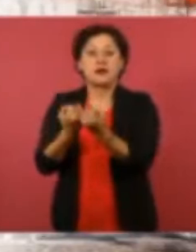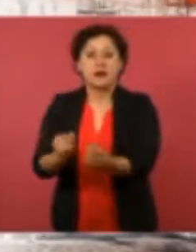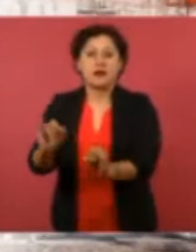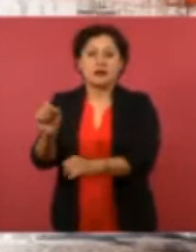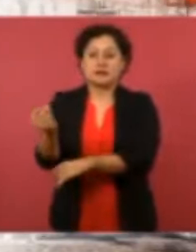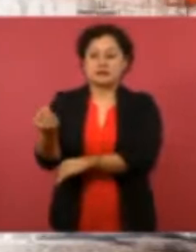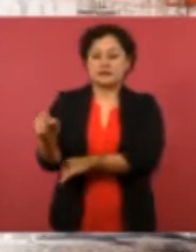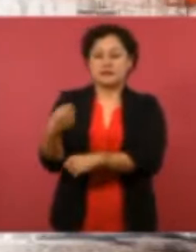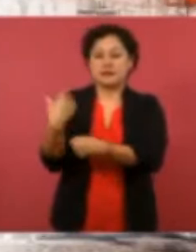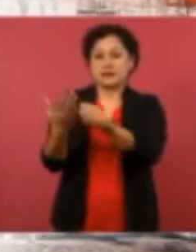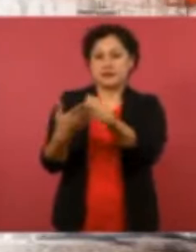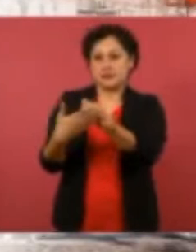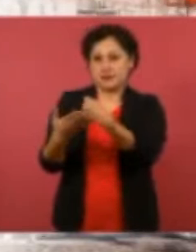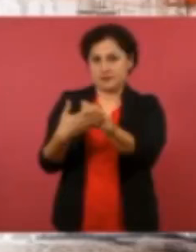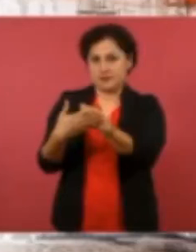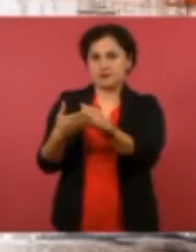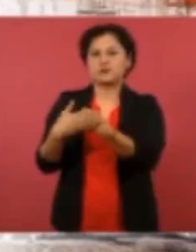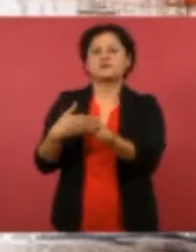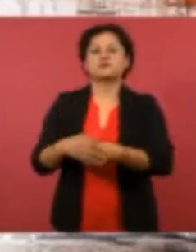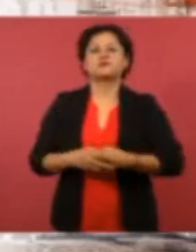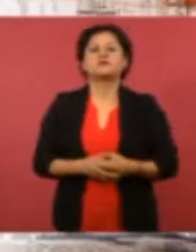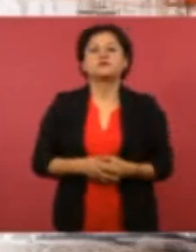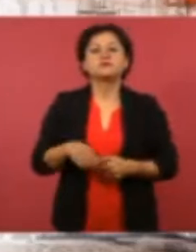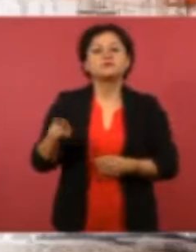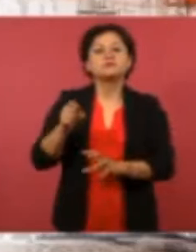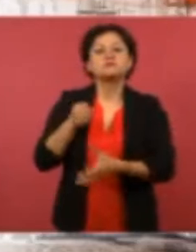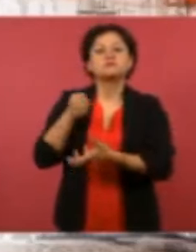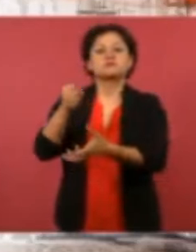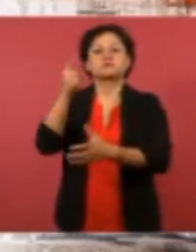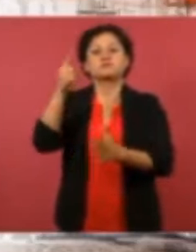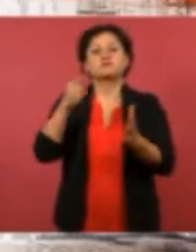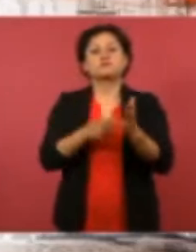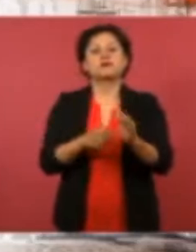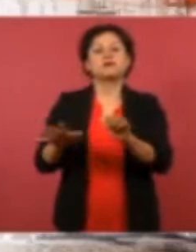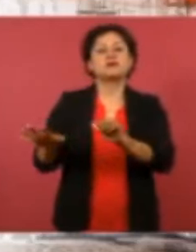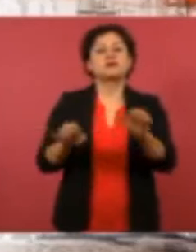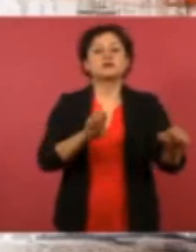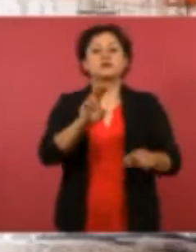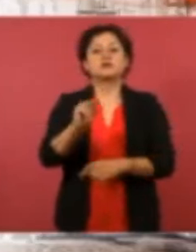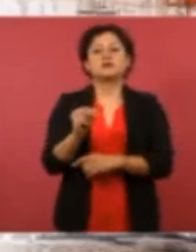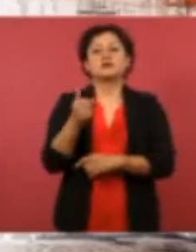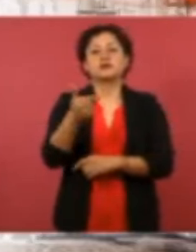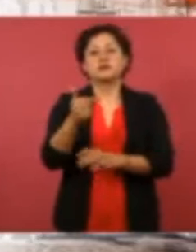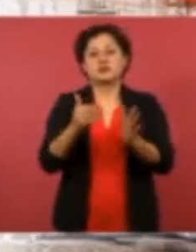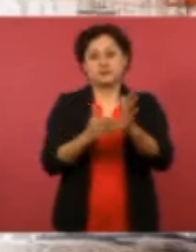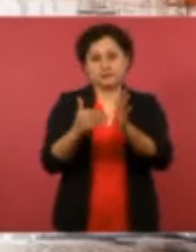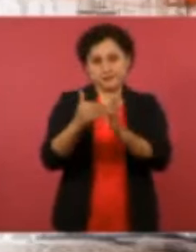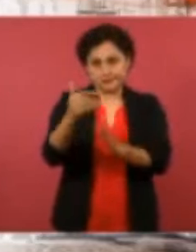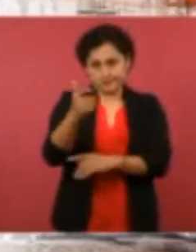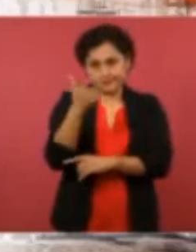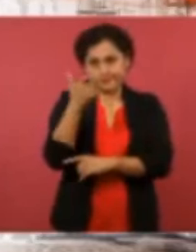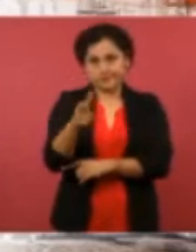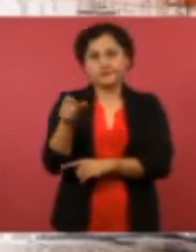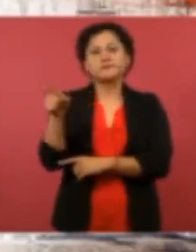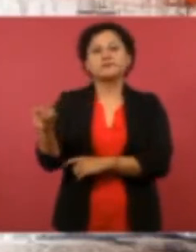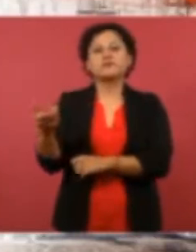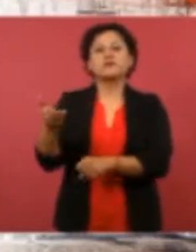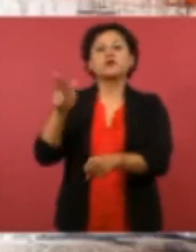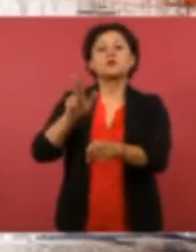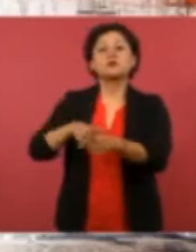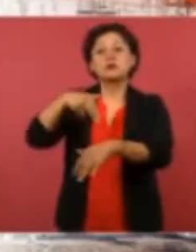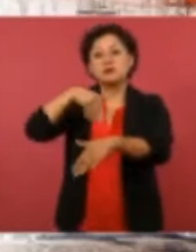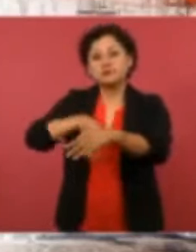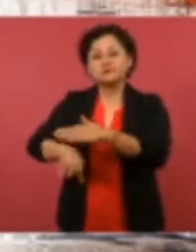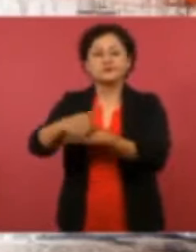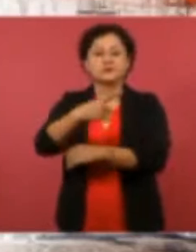septiembre de este de este año ha sido una inversión de 16687 millones de pesos un hospital de 180